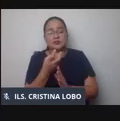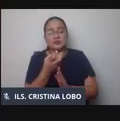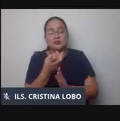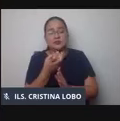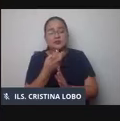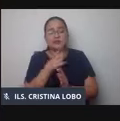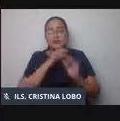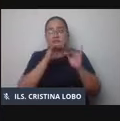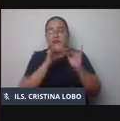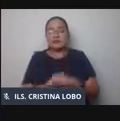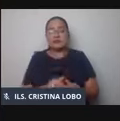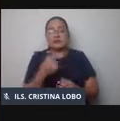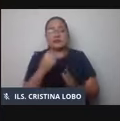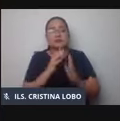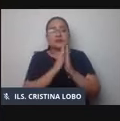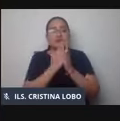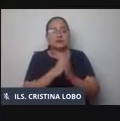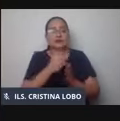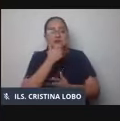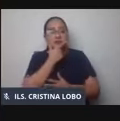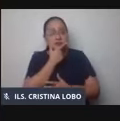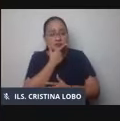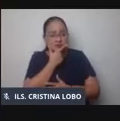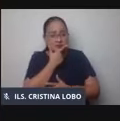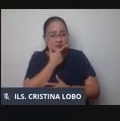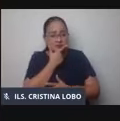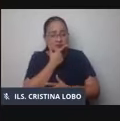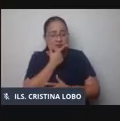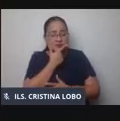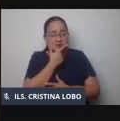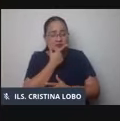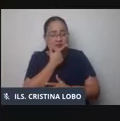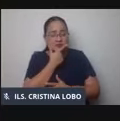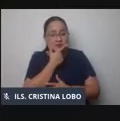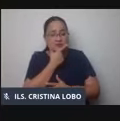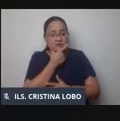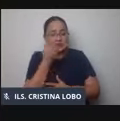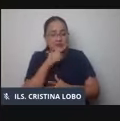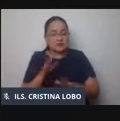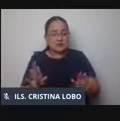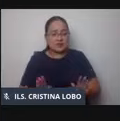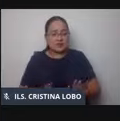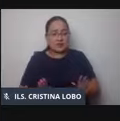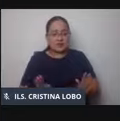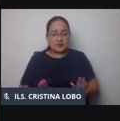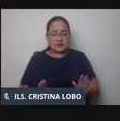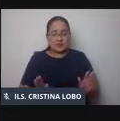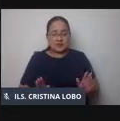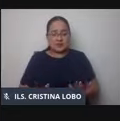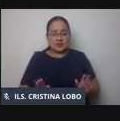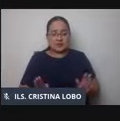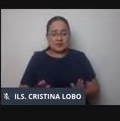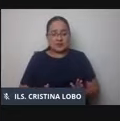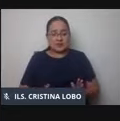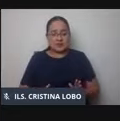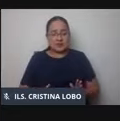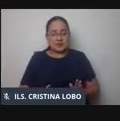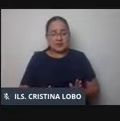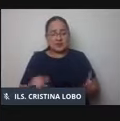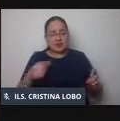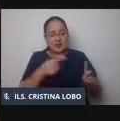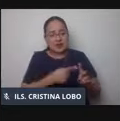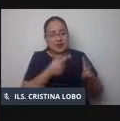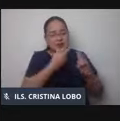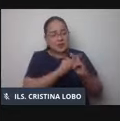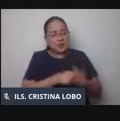descrito en un libro muy bueno en inglés para las conductas, que es cómo se desarrolla en la